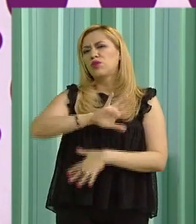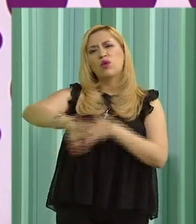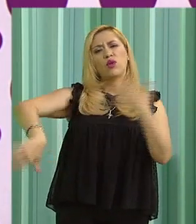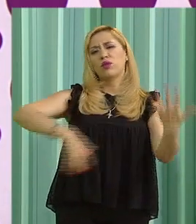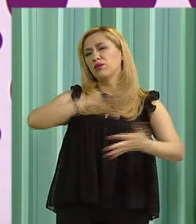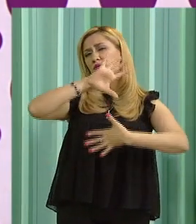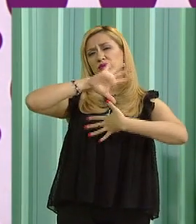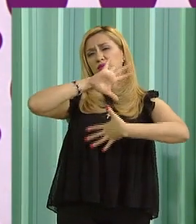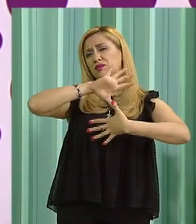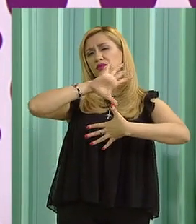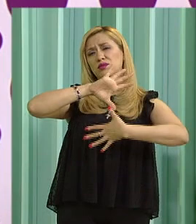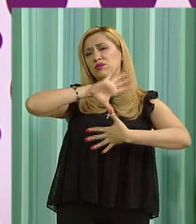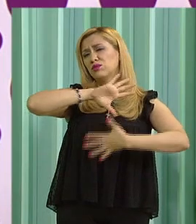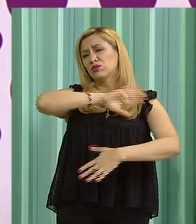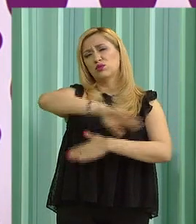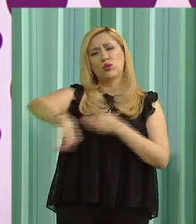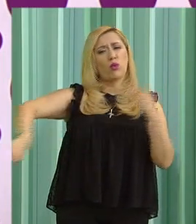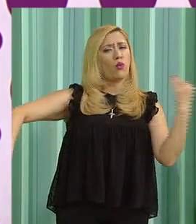Latinoamérica, ¿no?